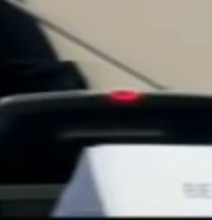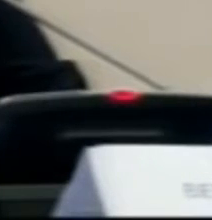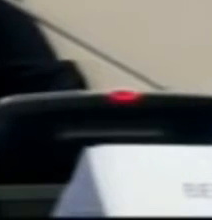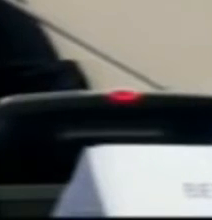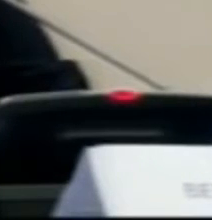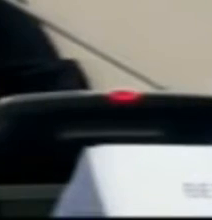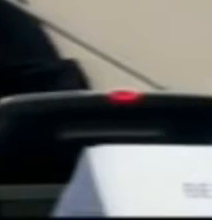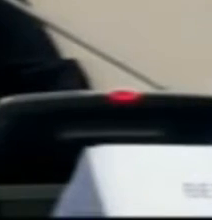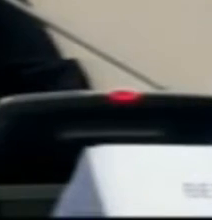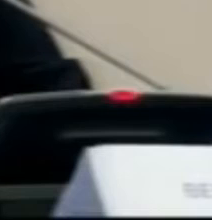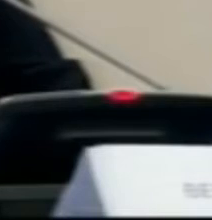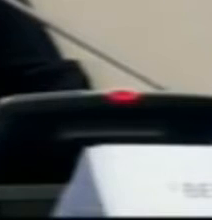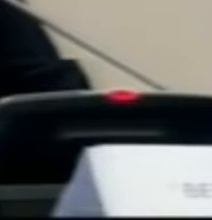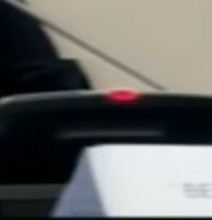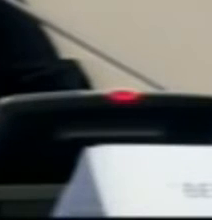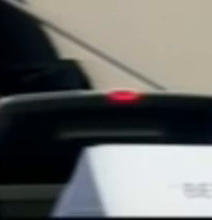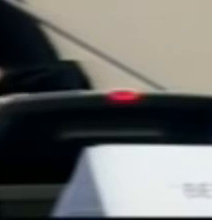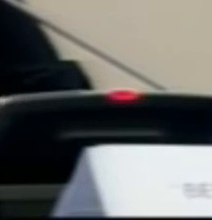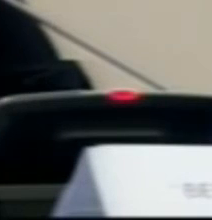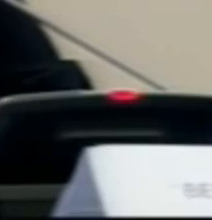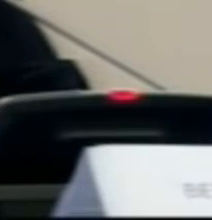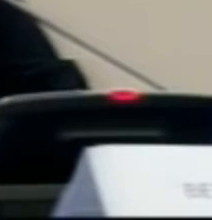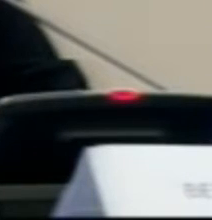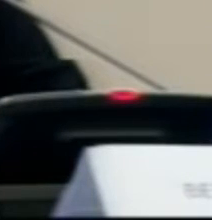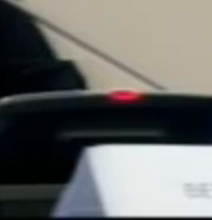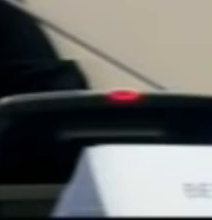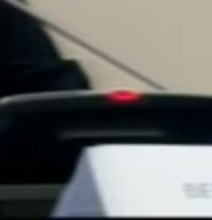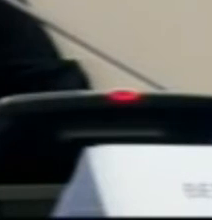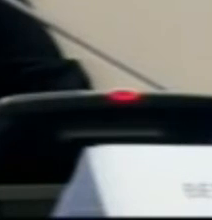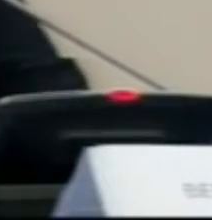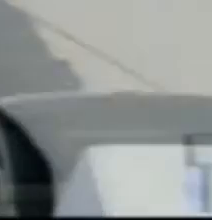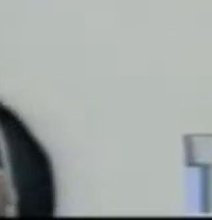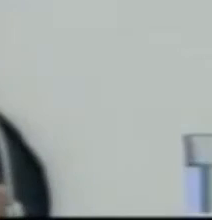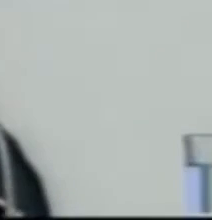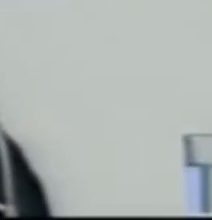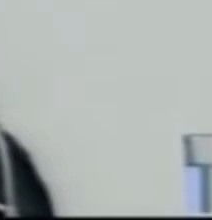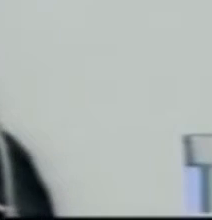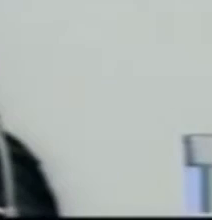escrito y del público invitado de esta mañana. Tiene la palabra.